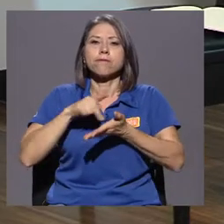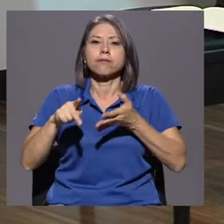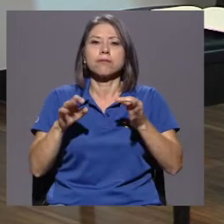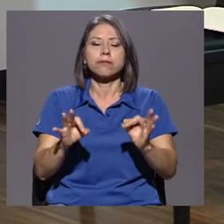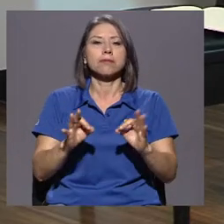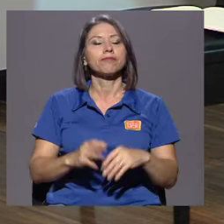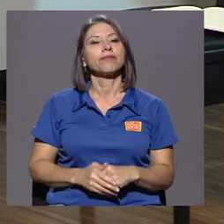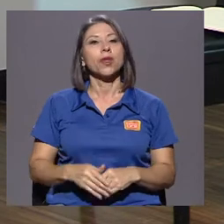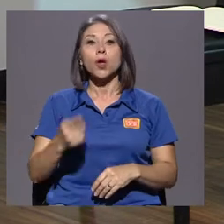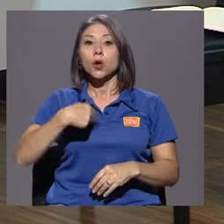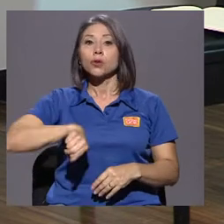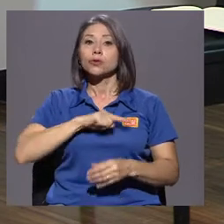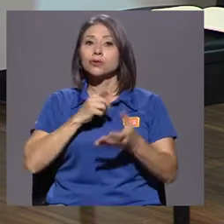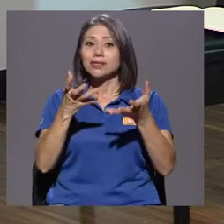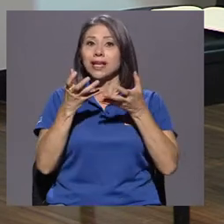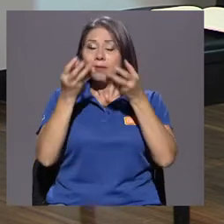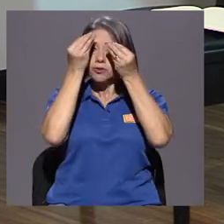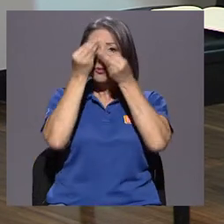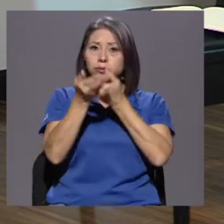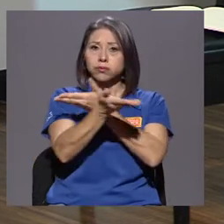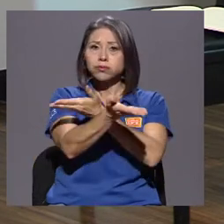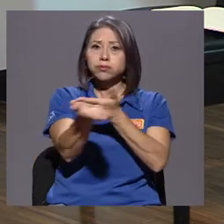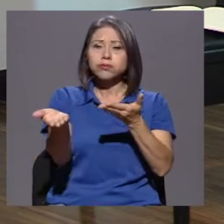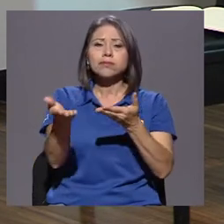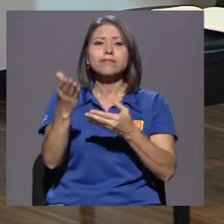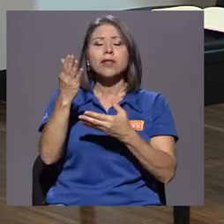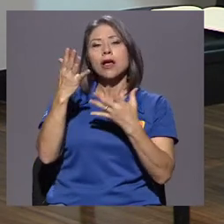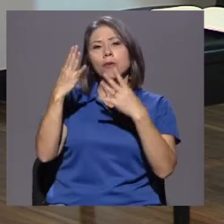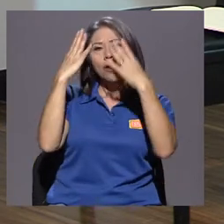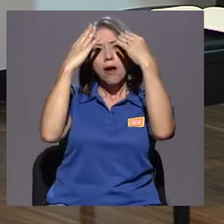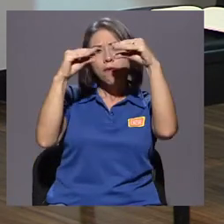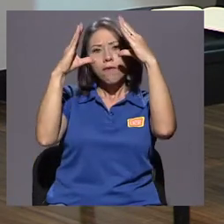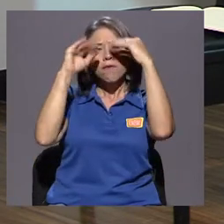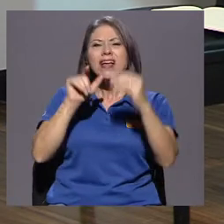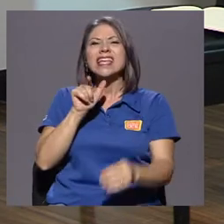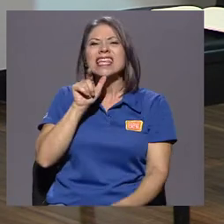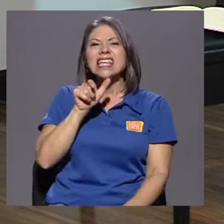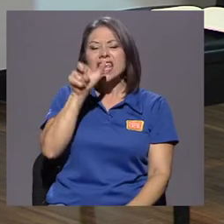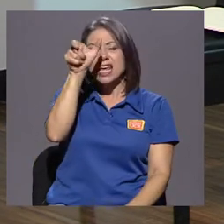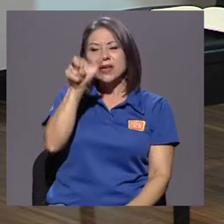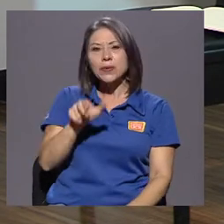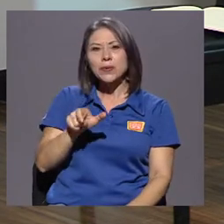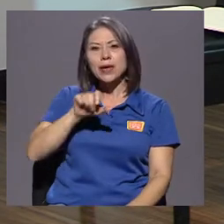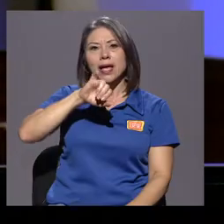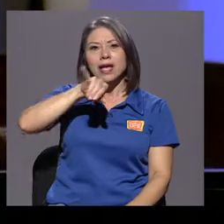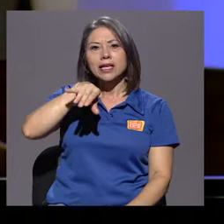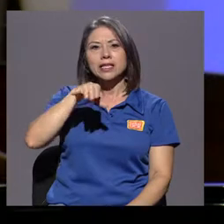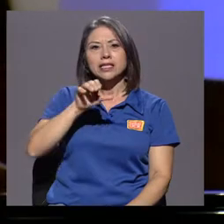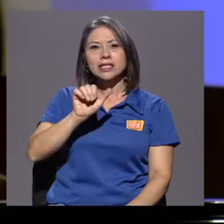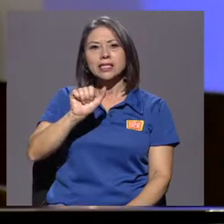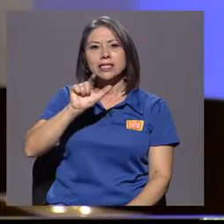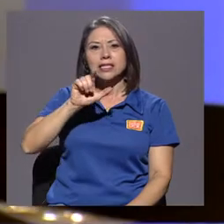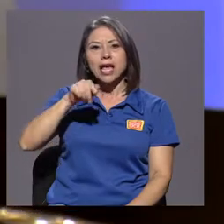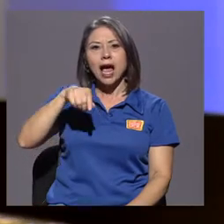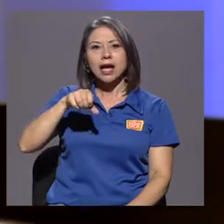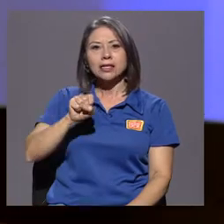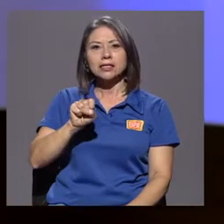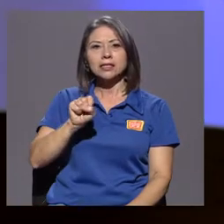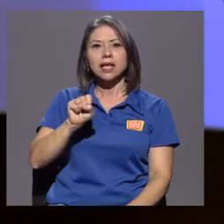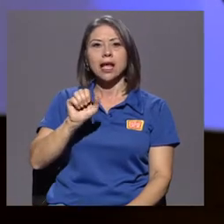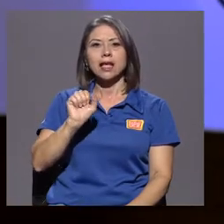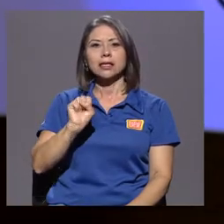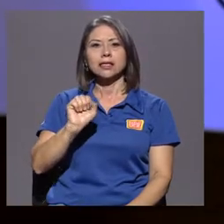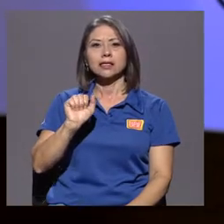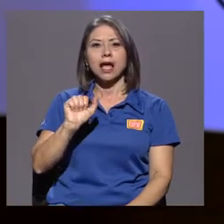queremos llevarle a la ciudadanía mucho una semblanza de quién es jacques sagot para eso es muy importante que la gente sepa